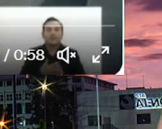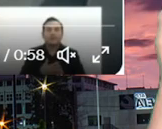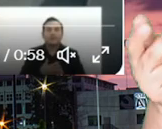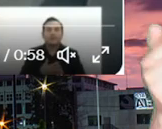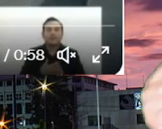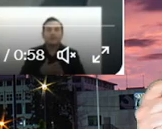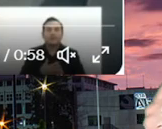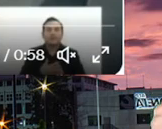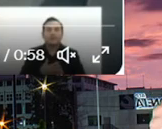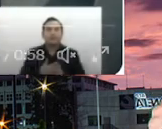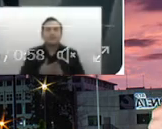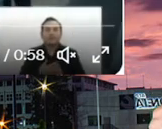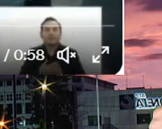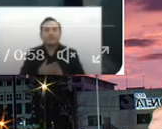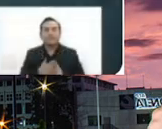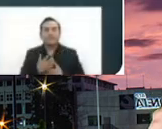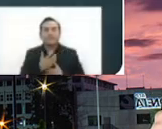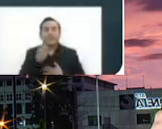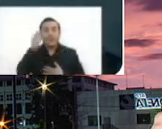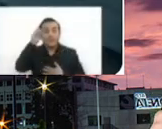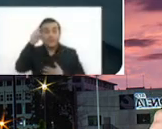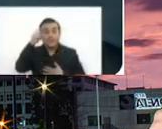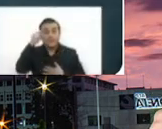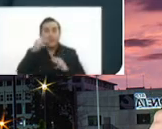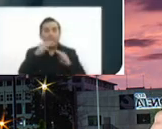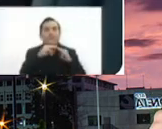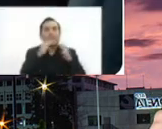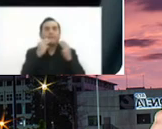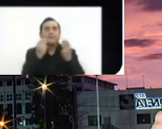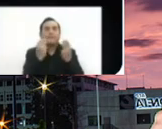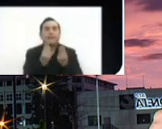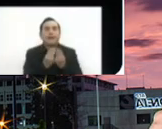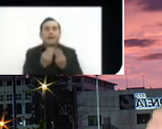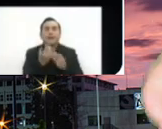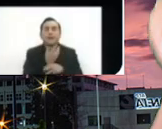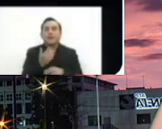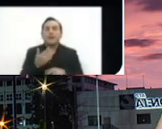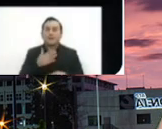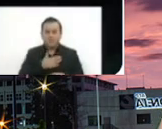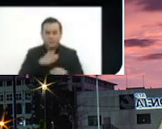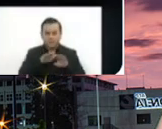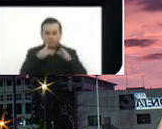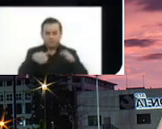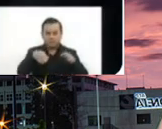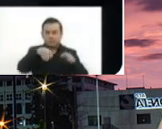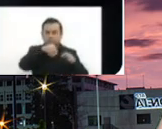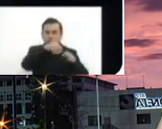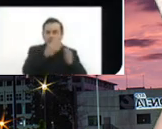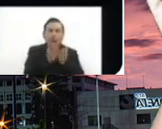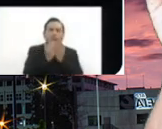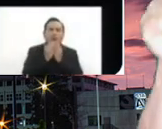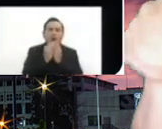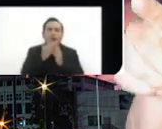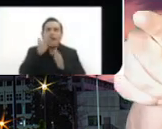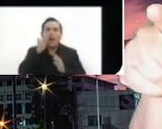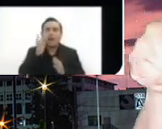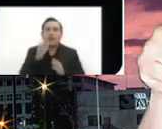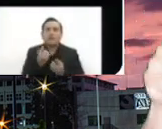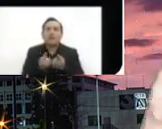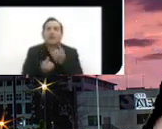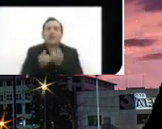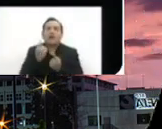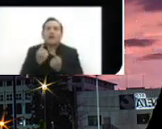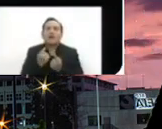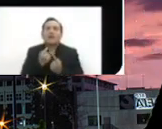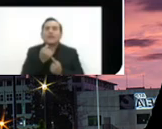pregunta es, ¿qué estarán pensando en estos momentos? Cuando sepan que intentan hacer una tontera más y van a estar en